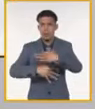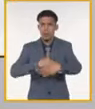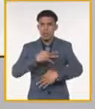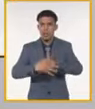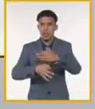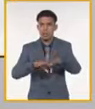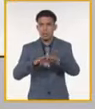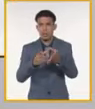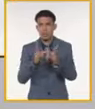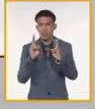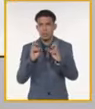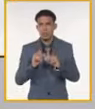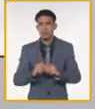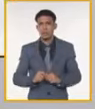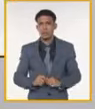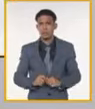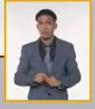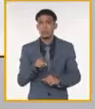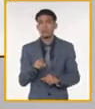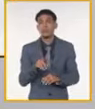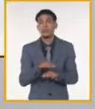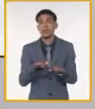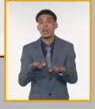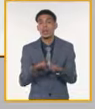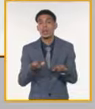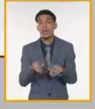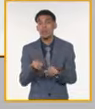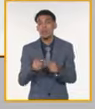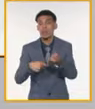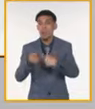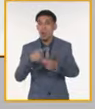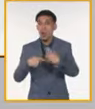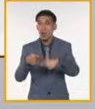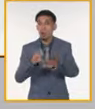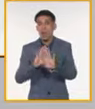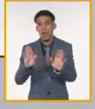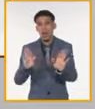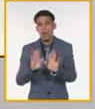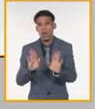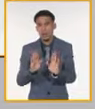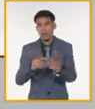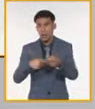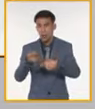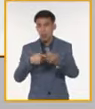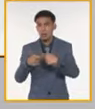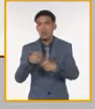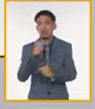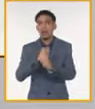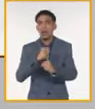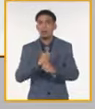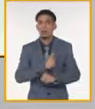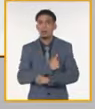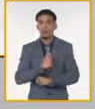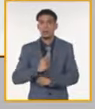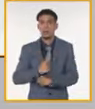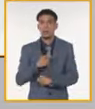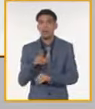tema entonces usted ya Esa esa ese negocio Ya deja de ser un trabajo por cuenta propia y usted tendrá que